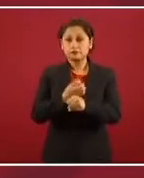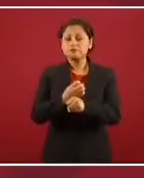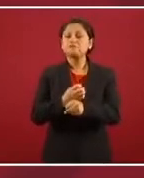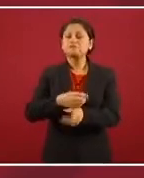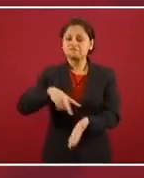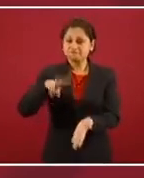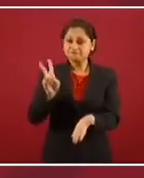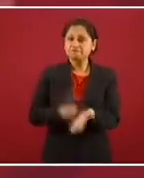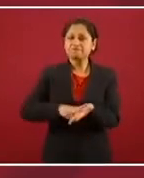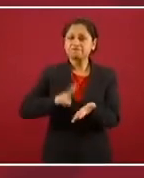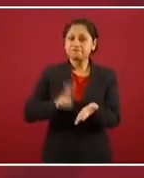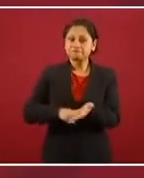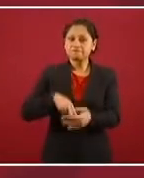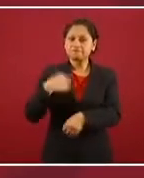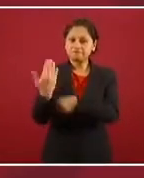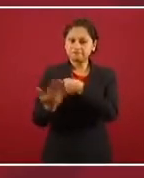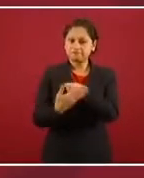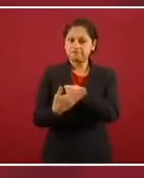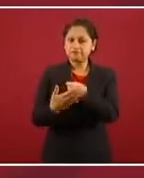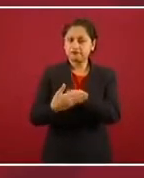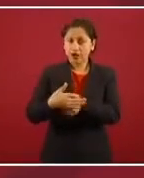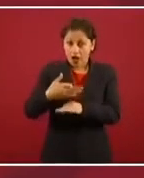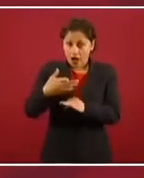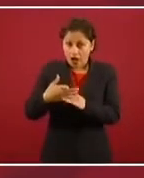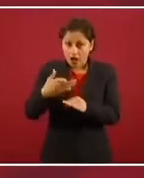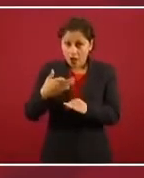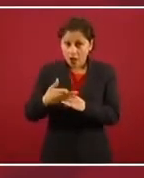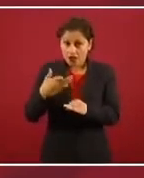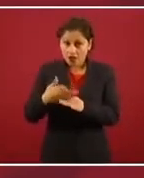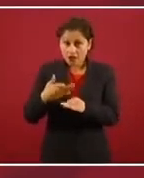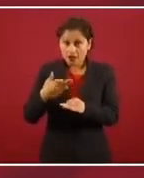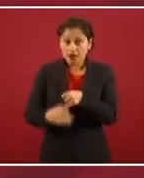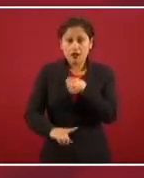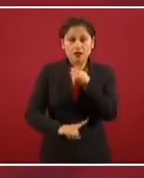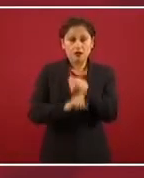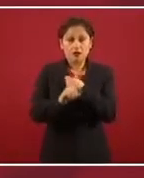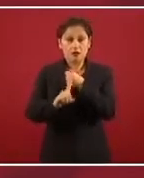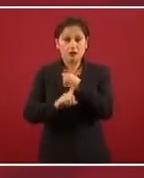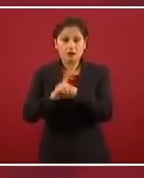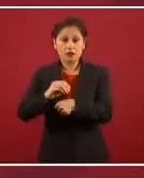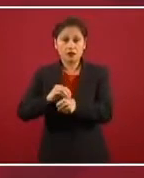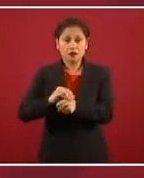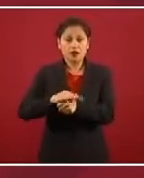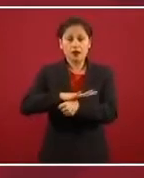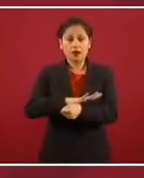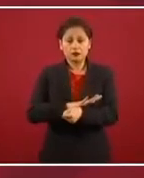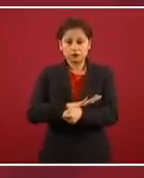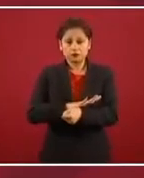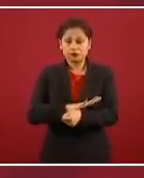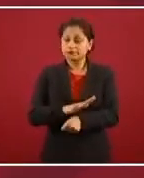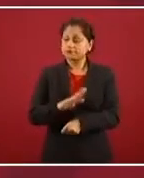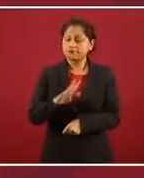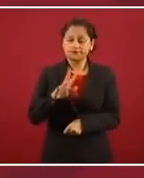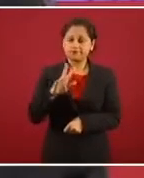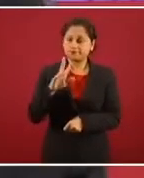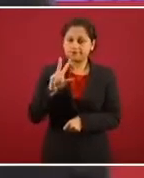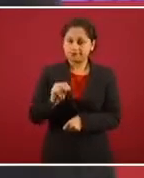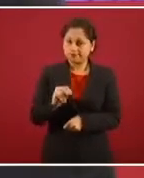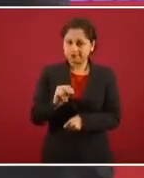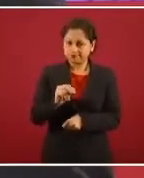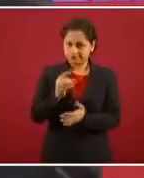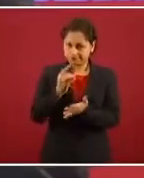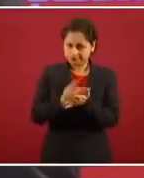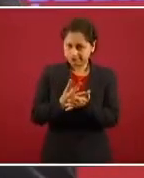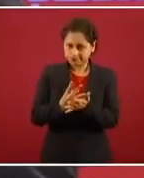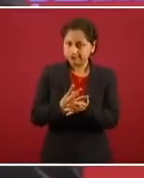Porque no solo es enfrentar el coronavirus, no solo es salir adelante de la crisis